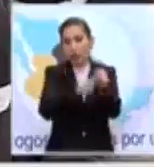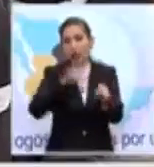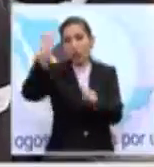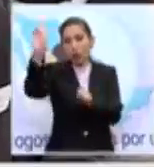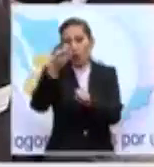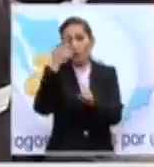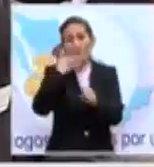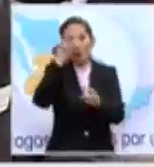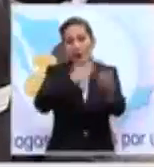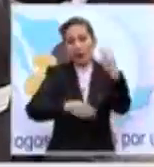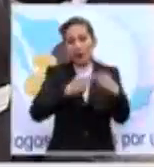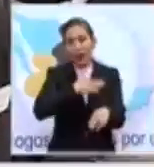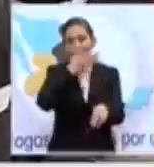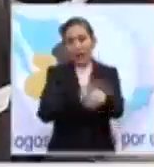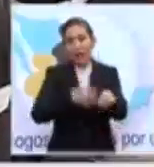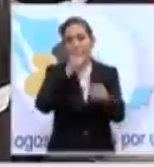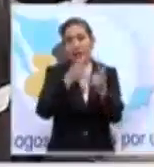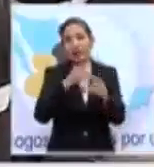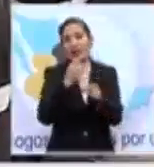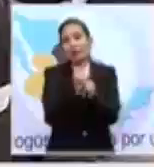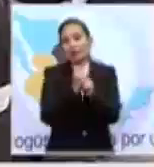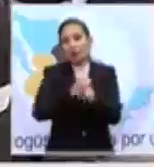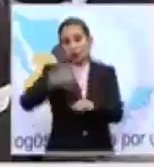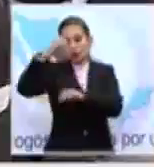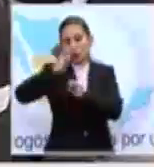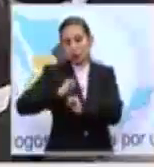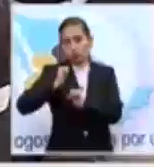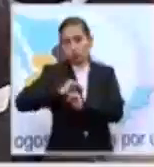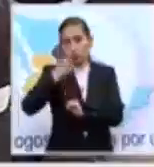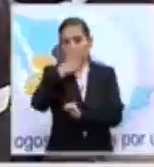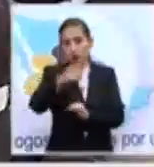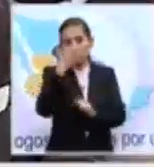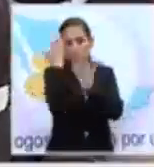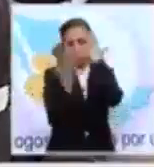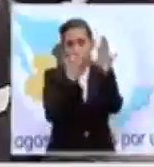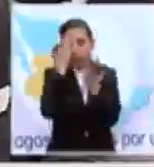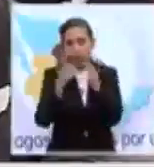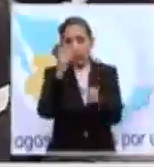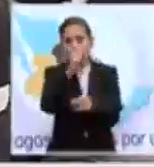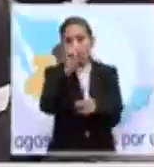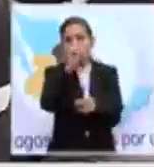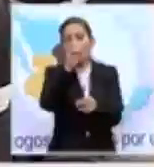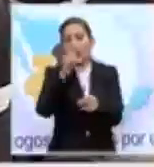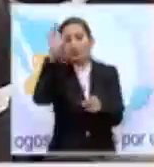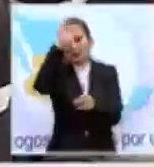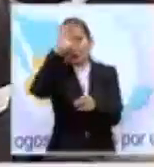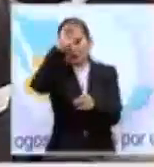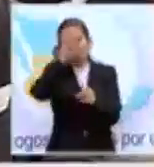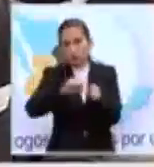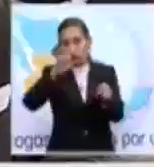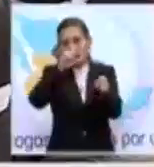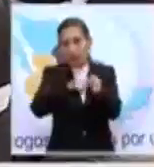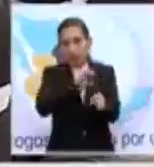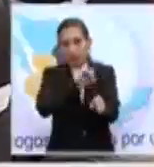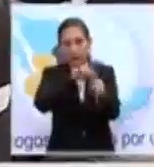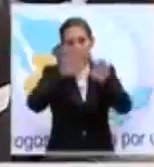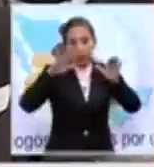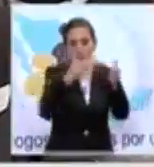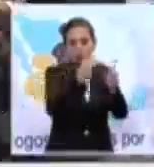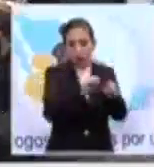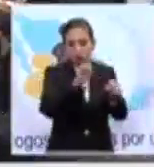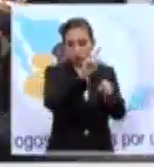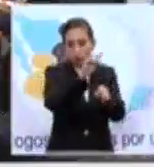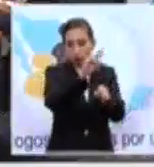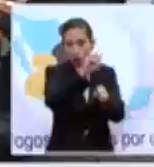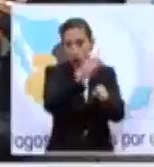la UNAM. Bienvenido, buenas tardes, investigador titular B. Su formación es doctorado en Ciencias Sociales con especialidad en Sociología